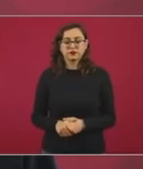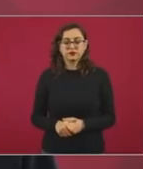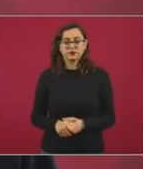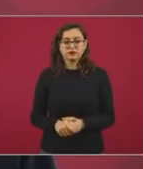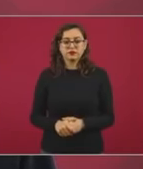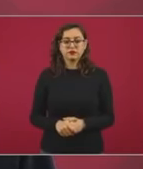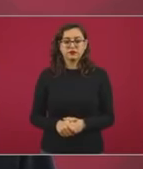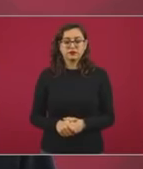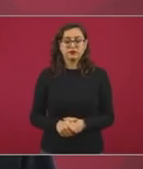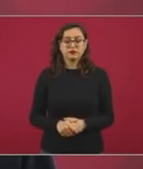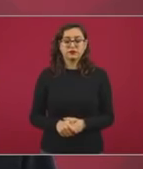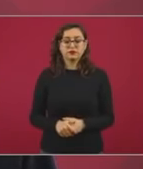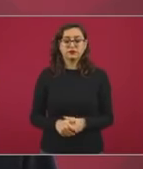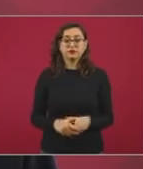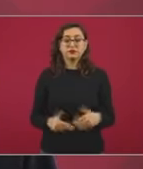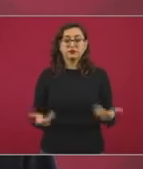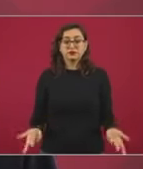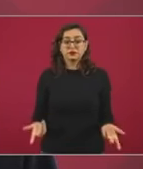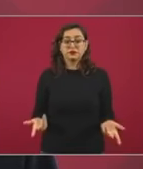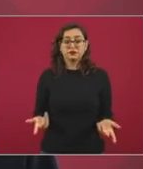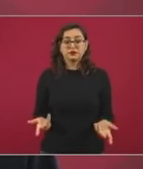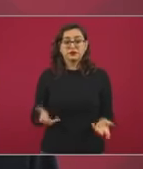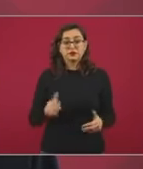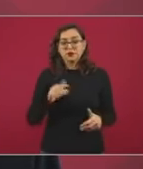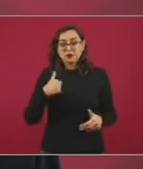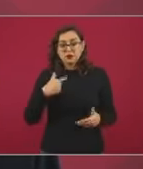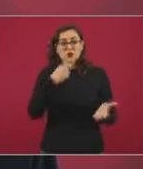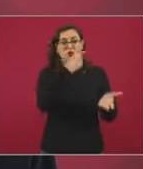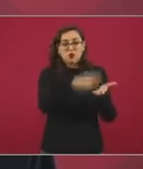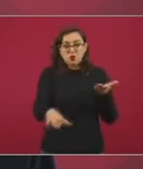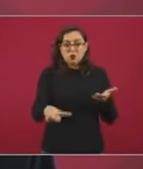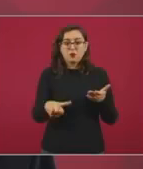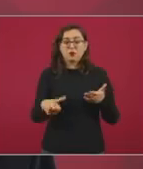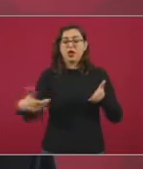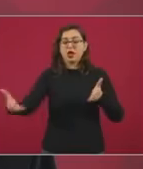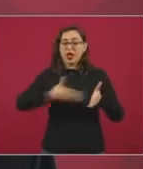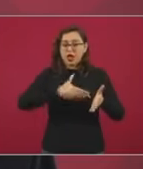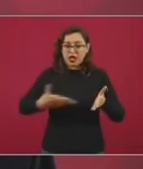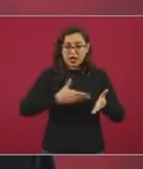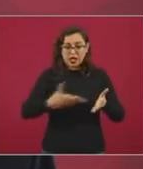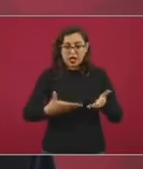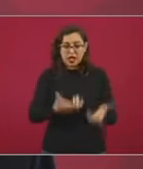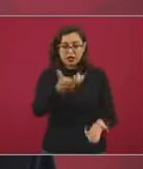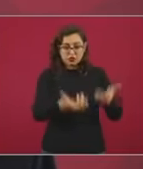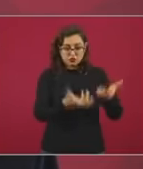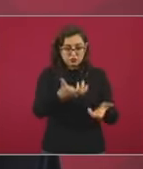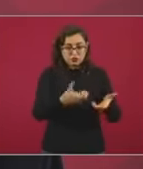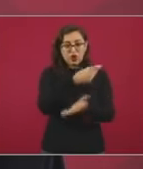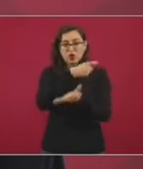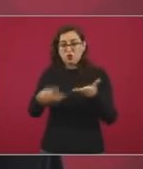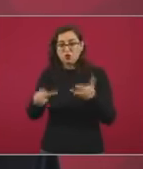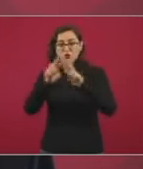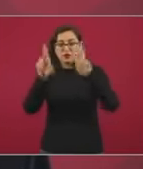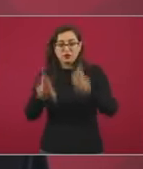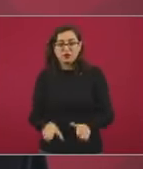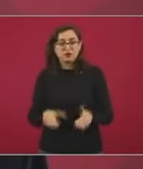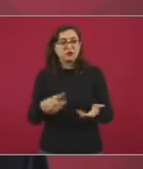para todas las estufas y los refrigeradores. que se van a